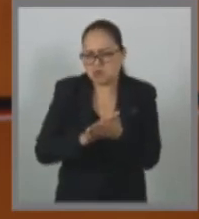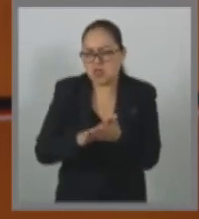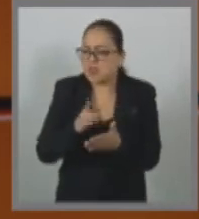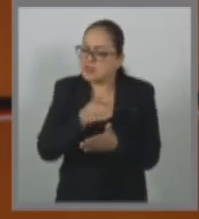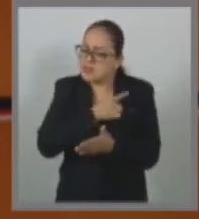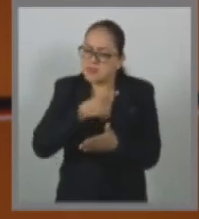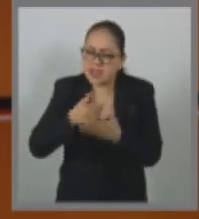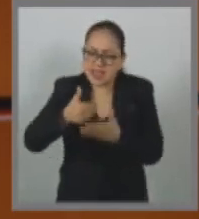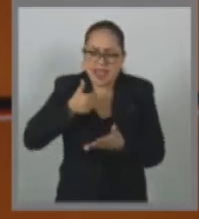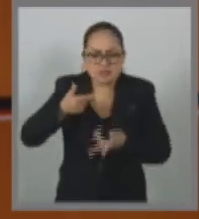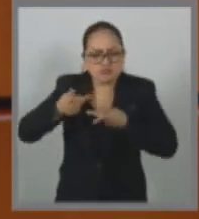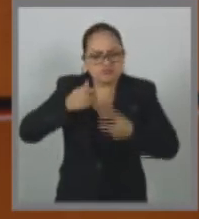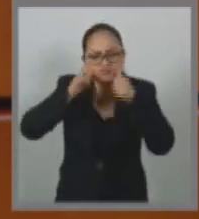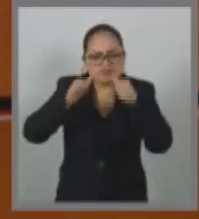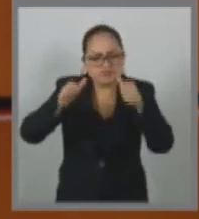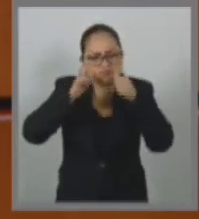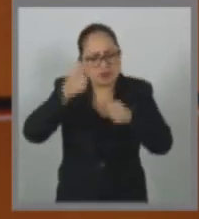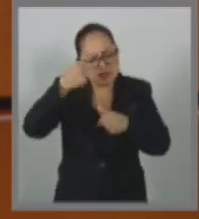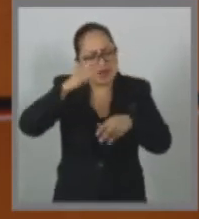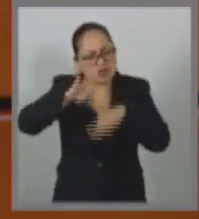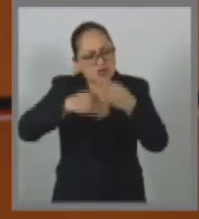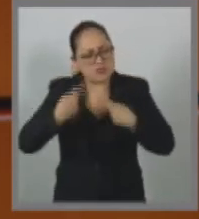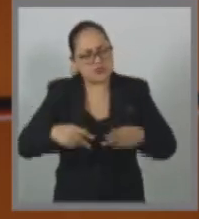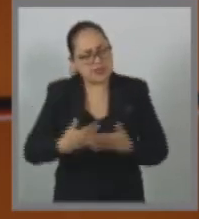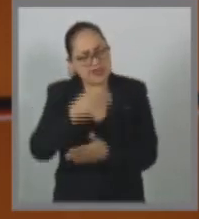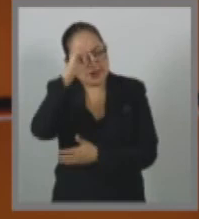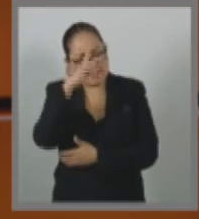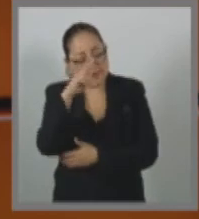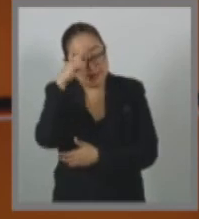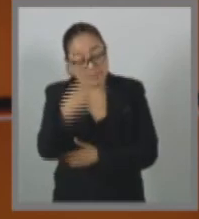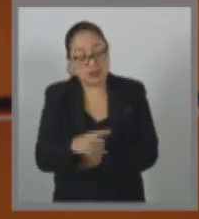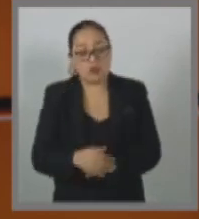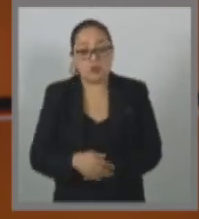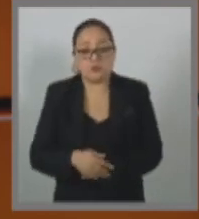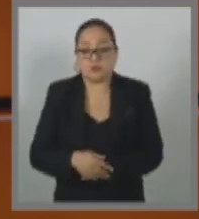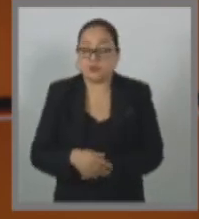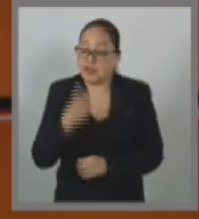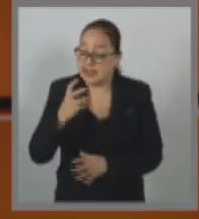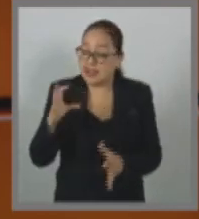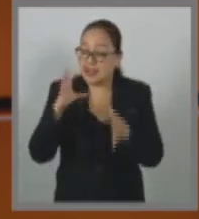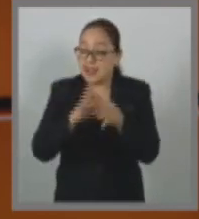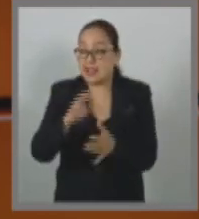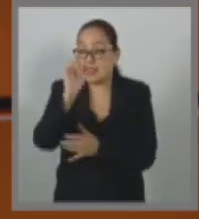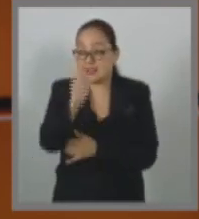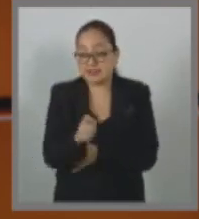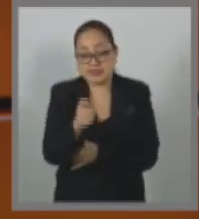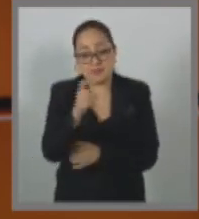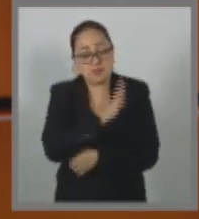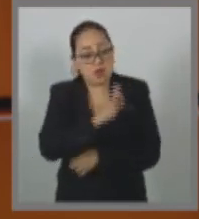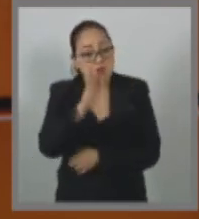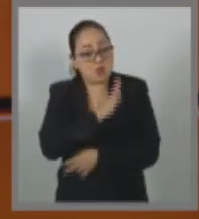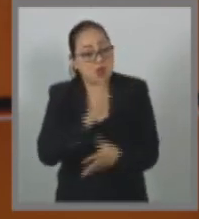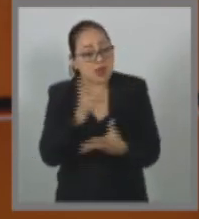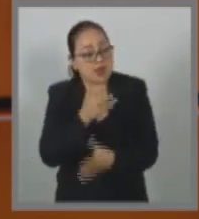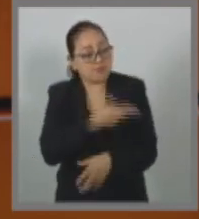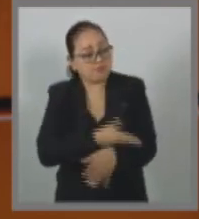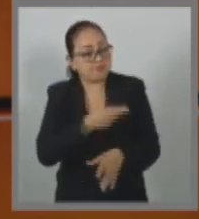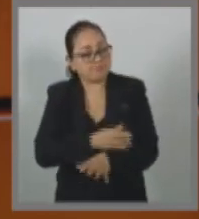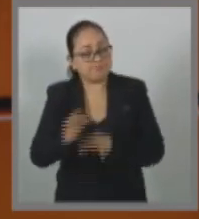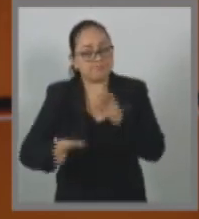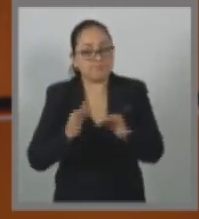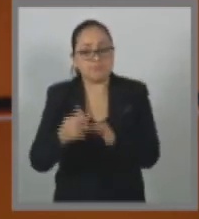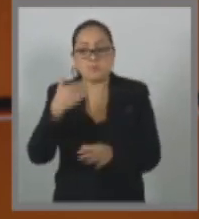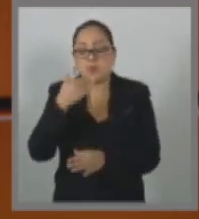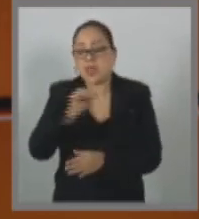y de calidad a todos los mexicanos, lo que inevitablemente se relaciona con la capacidad y el adecuado equipamiento